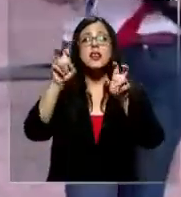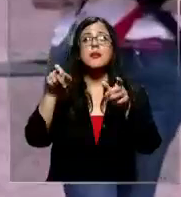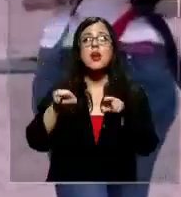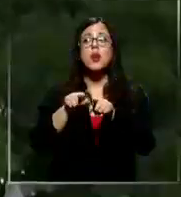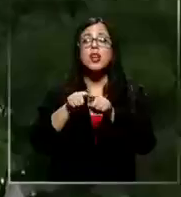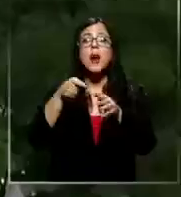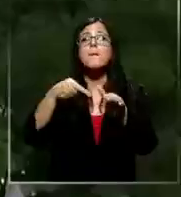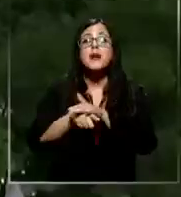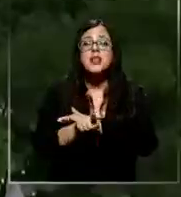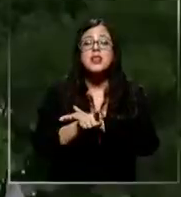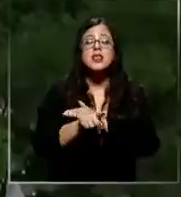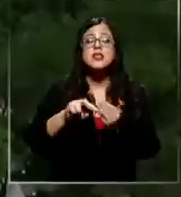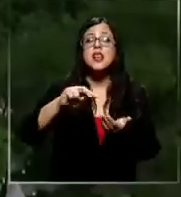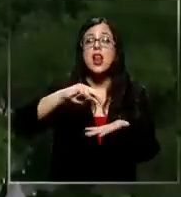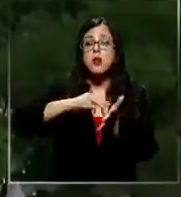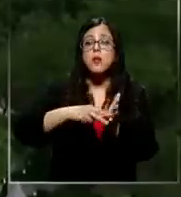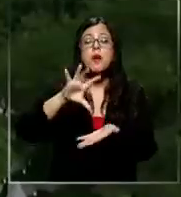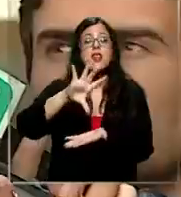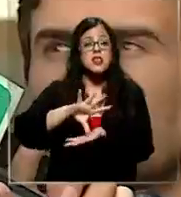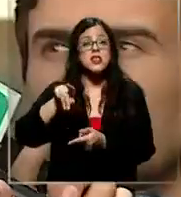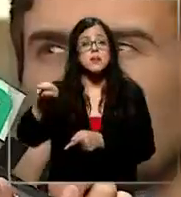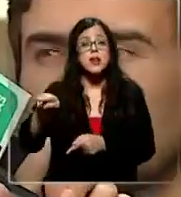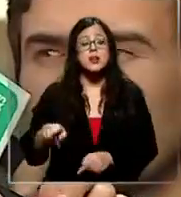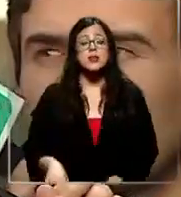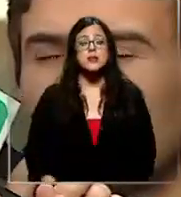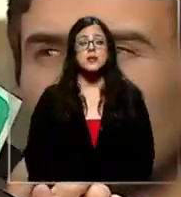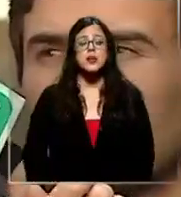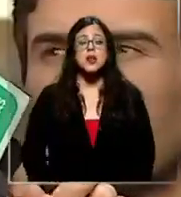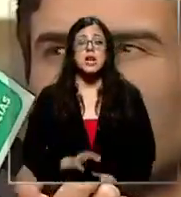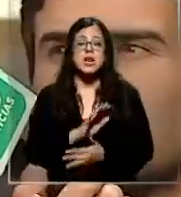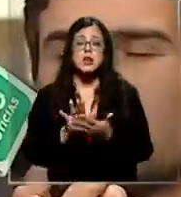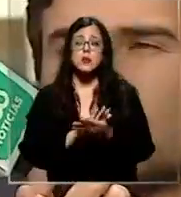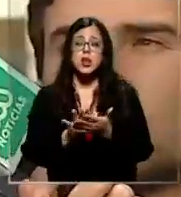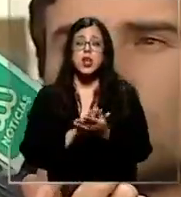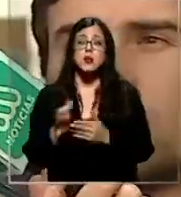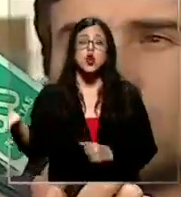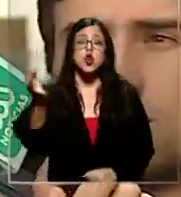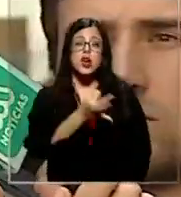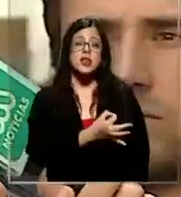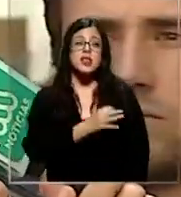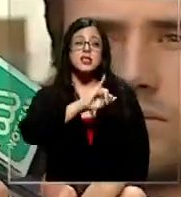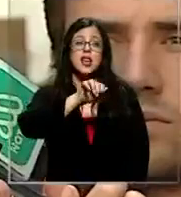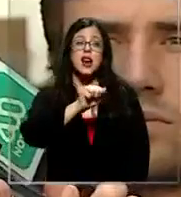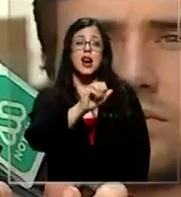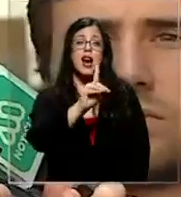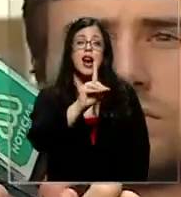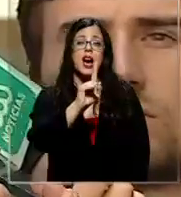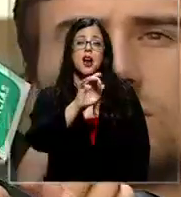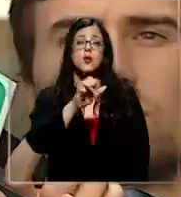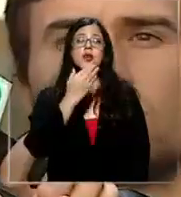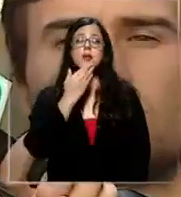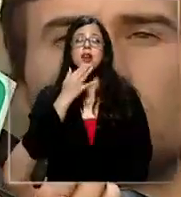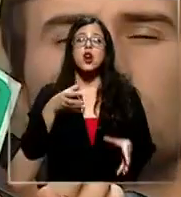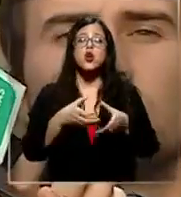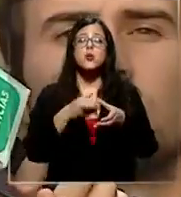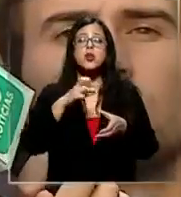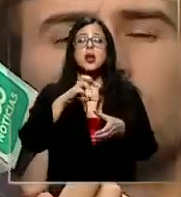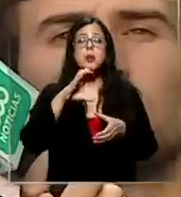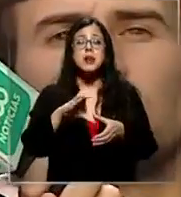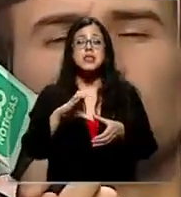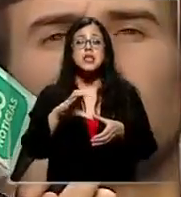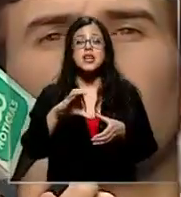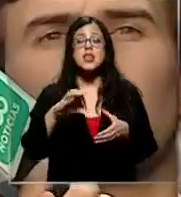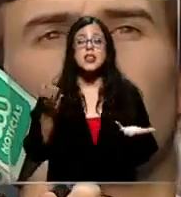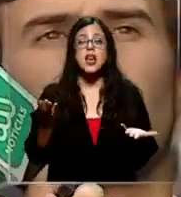en los asuntos internos de ese país hermano. Que expresiones como la del alcalde Jadue y el comunismo en general van de salida y tienen que ser